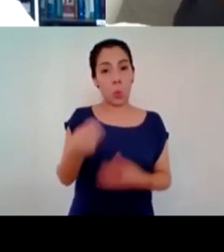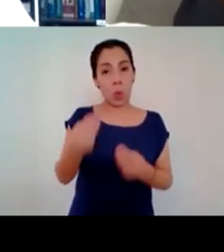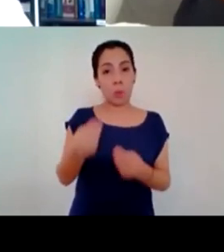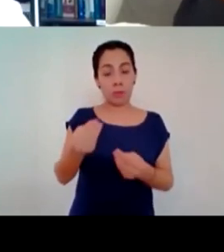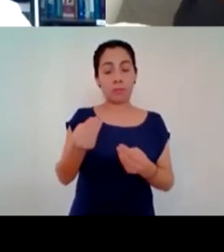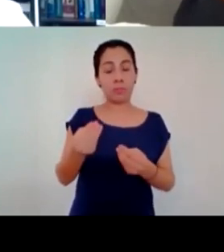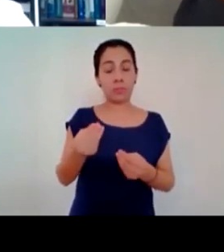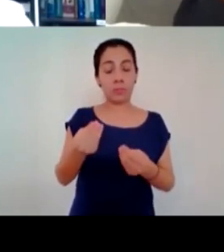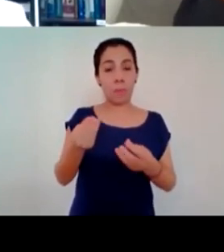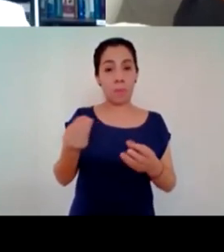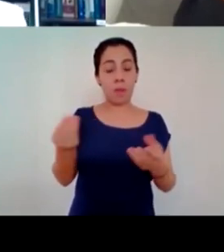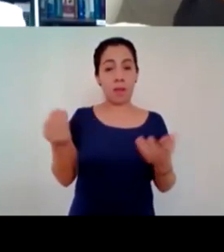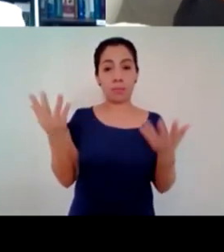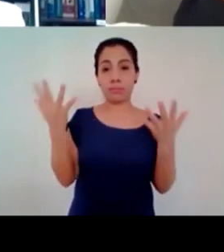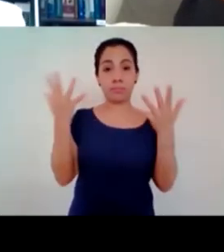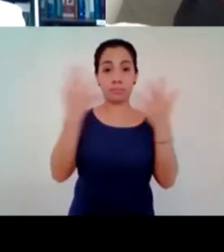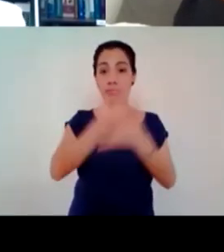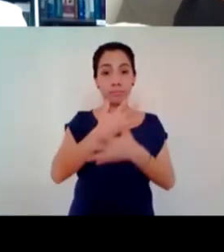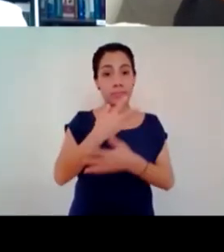realmente inaceptables.